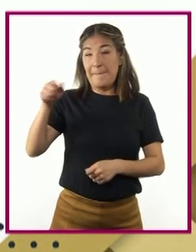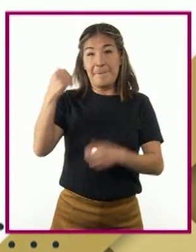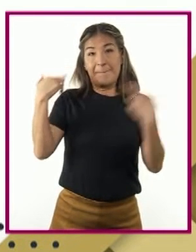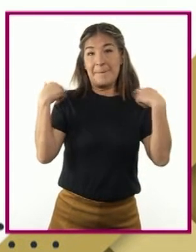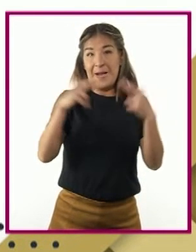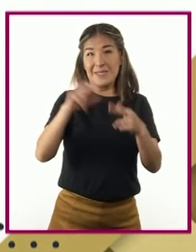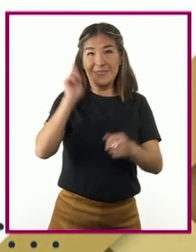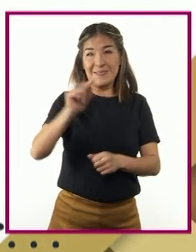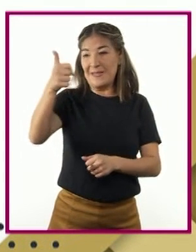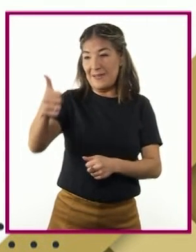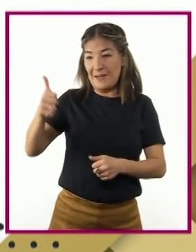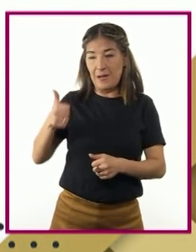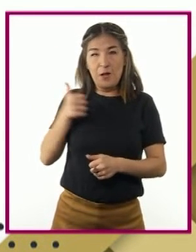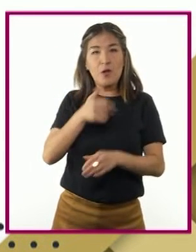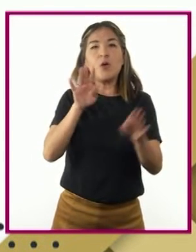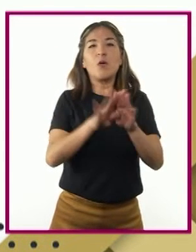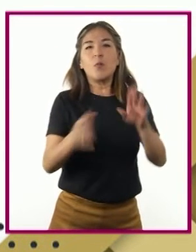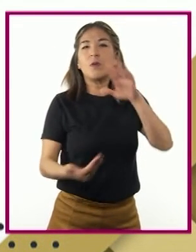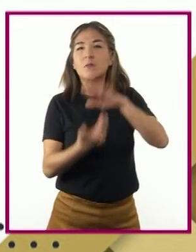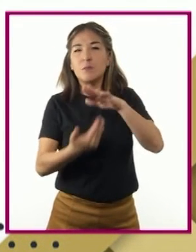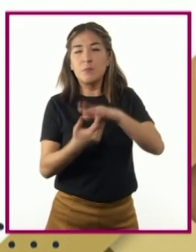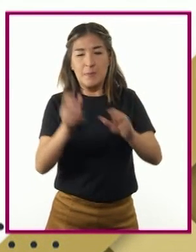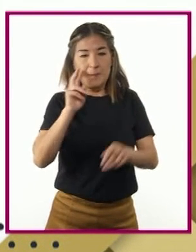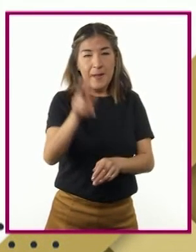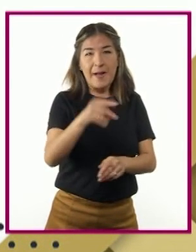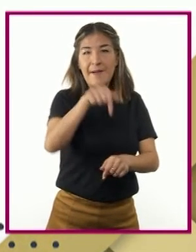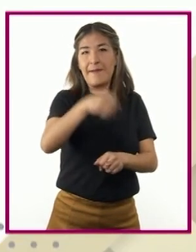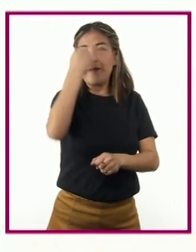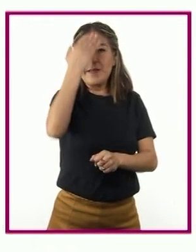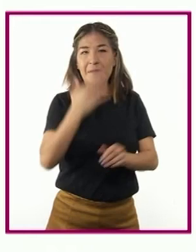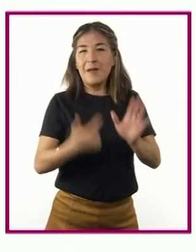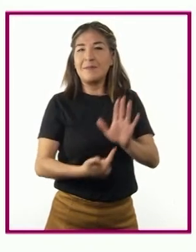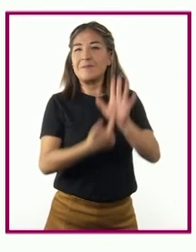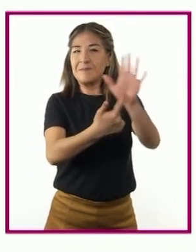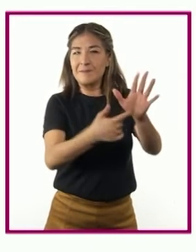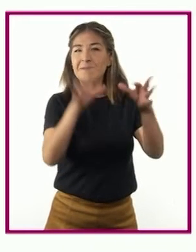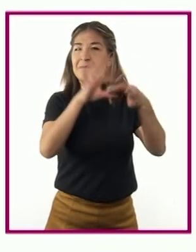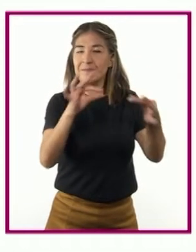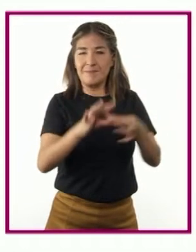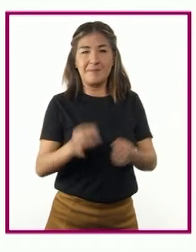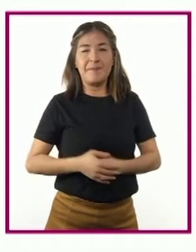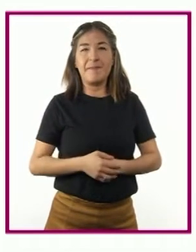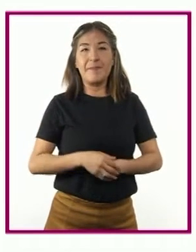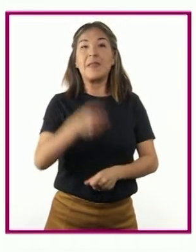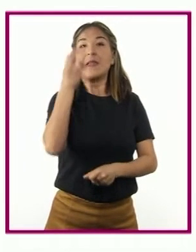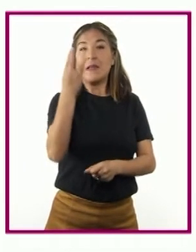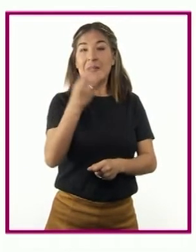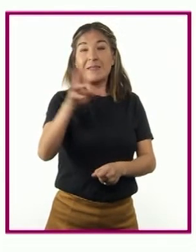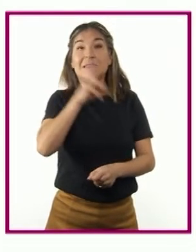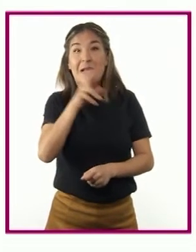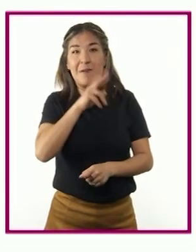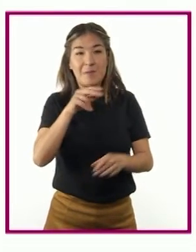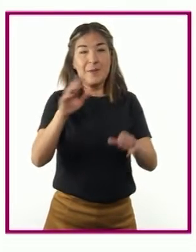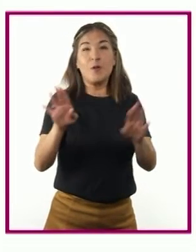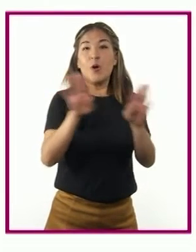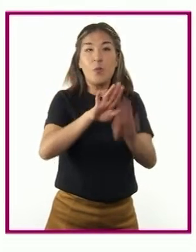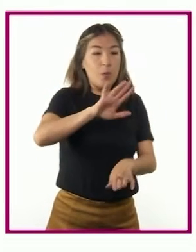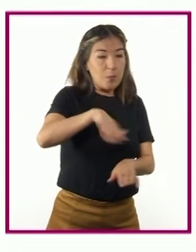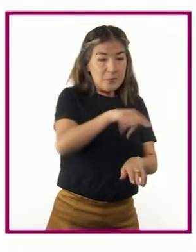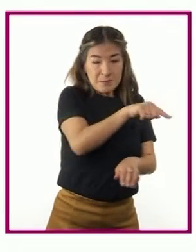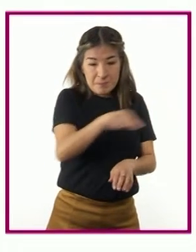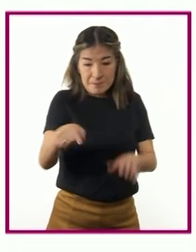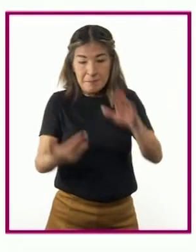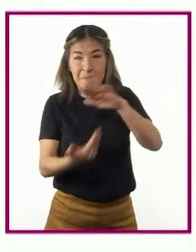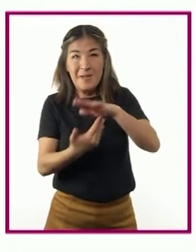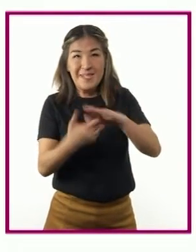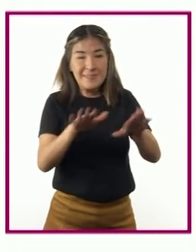la información sobre el escritorio que corresponda a su imagen. 3. Debemos darnos prisa, buscar en el